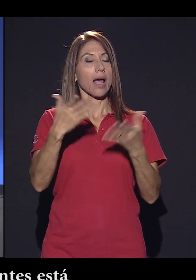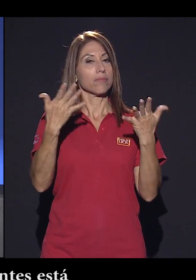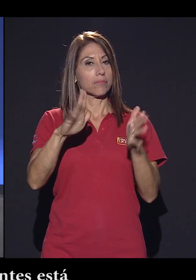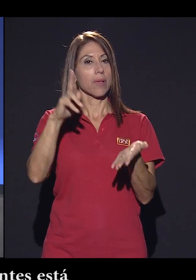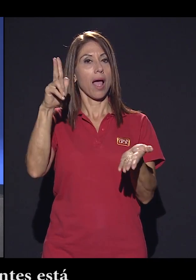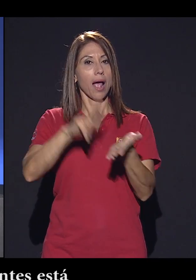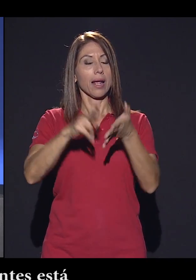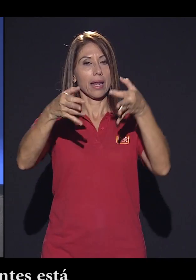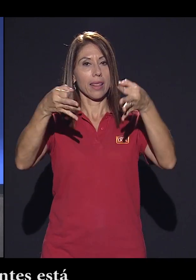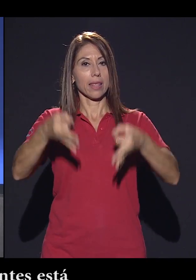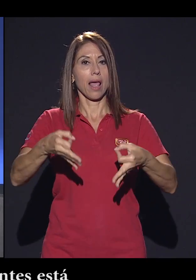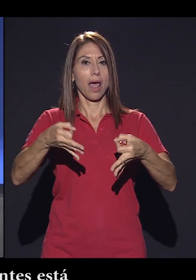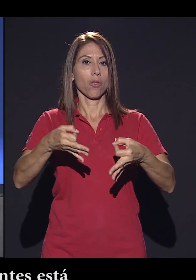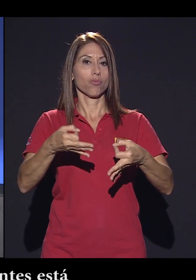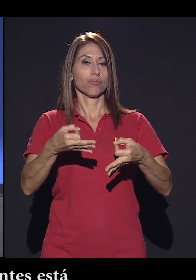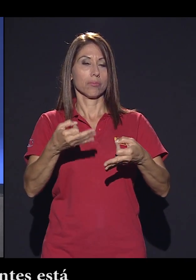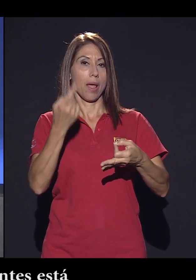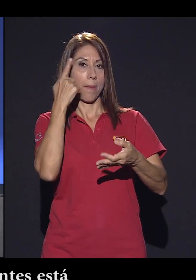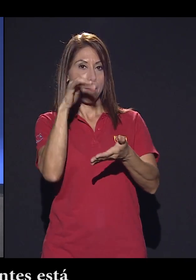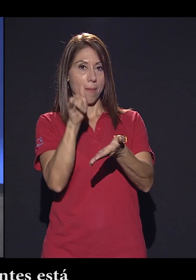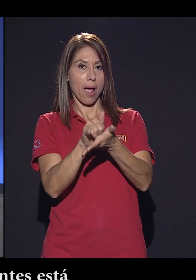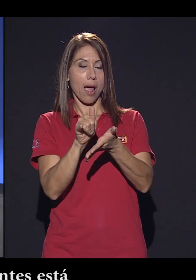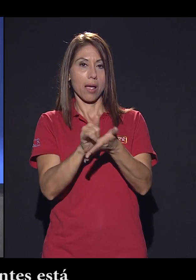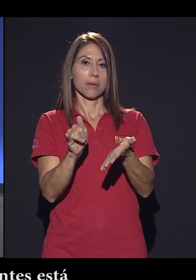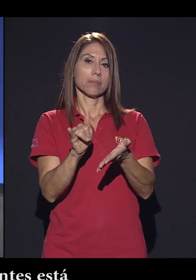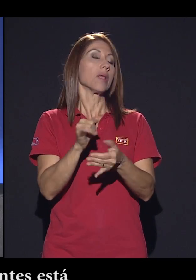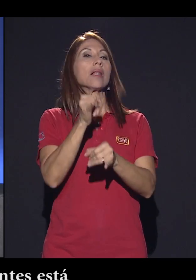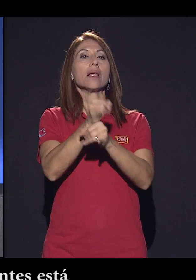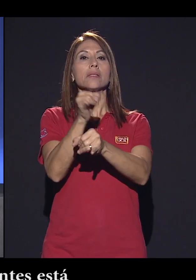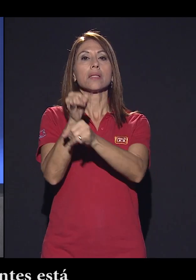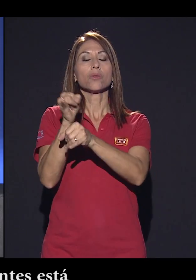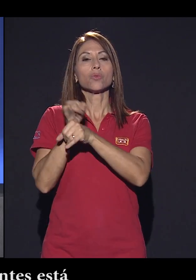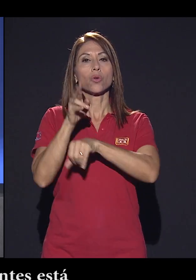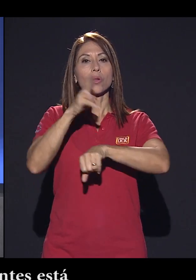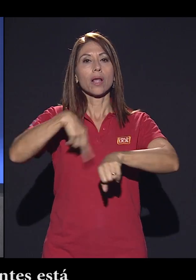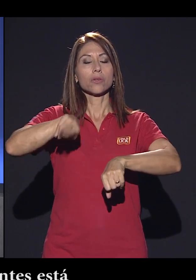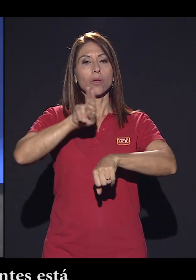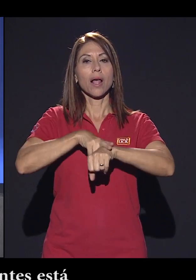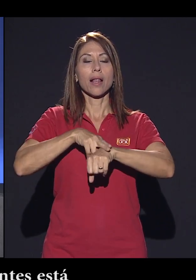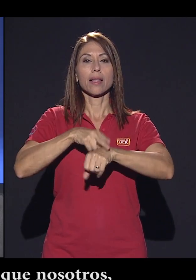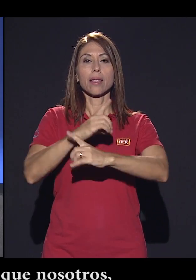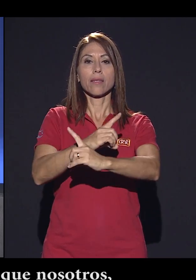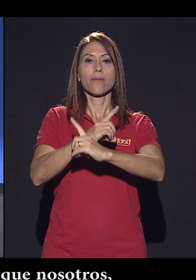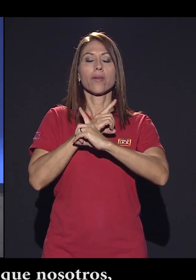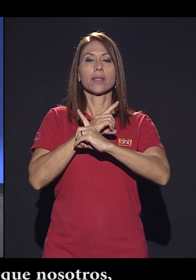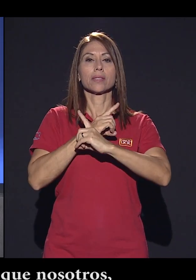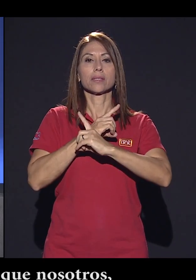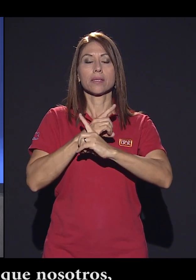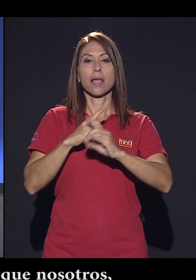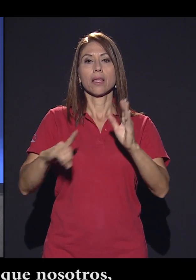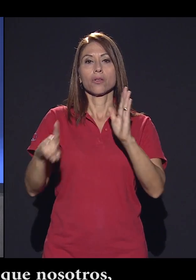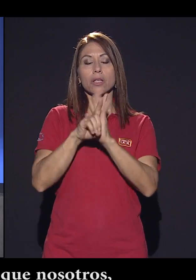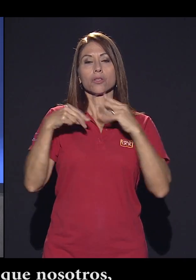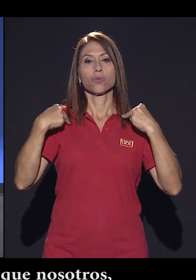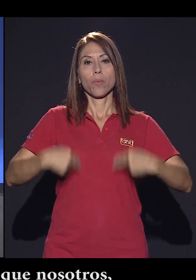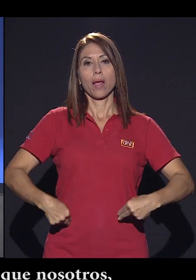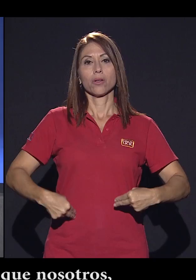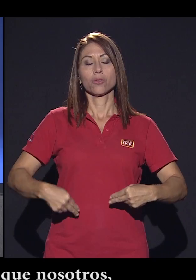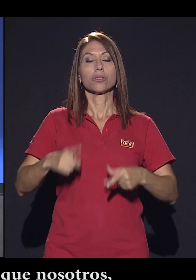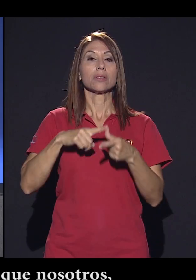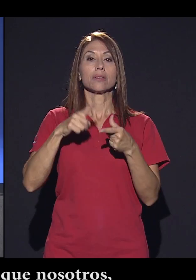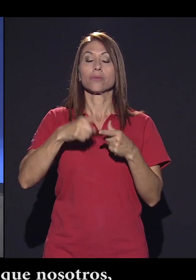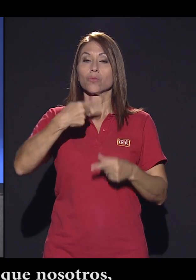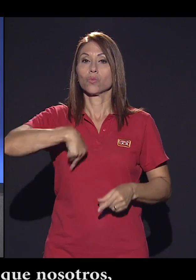está acreditada como tal, como la Institución Nacional de Defensa de los